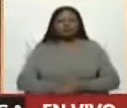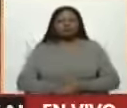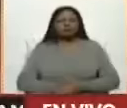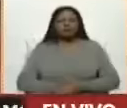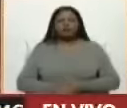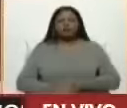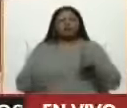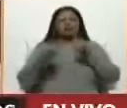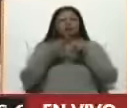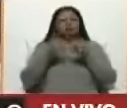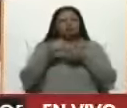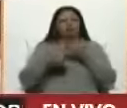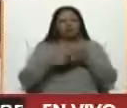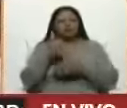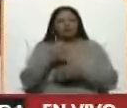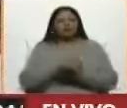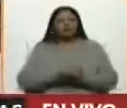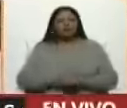se sumen.